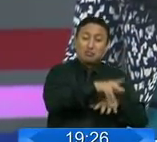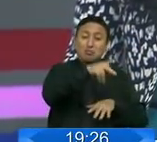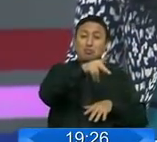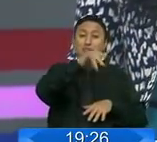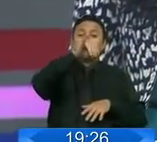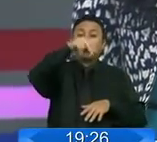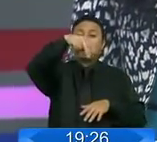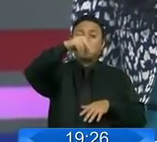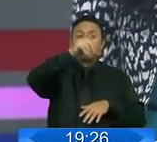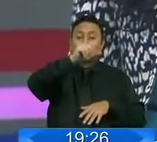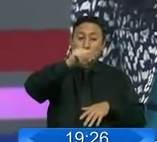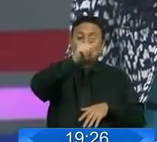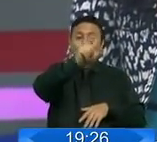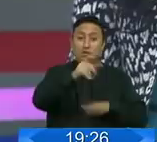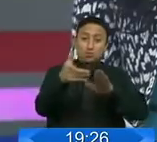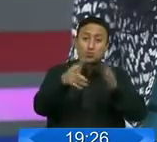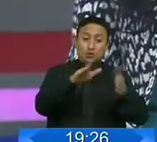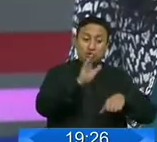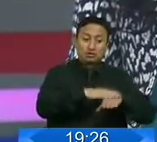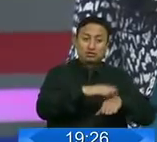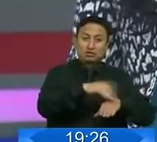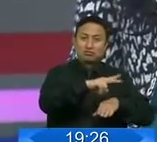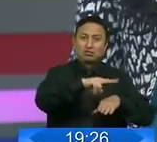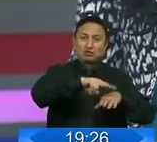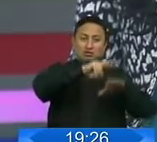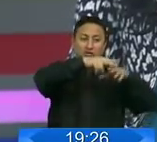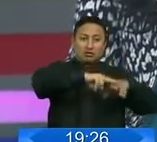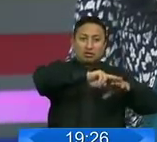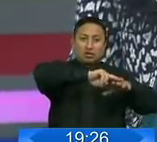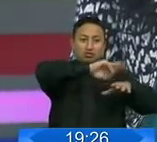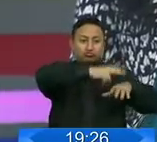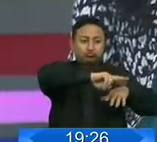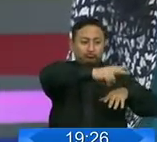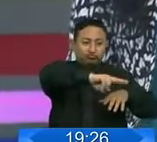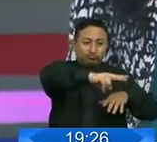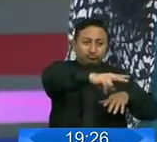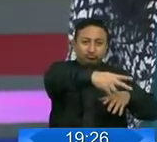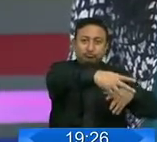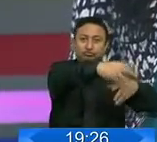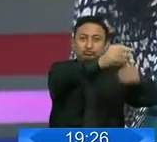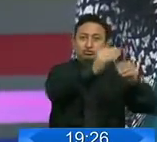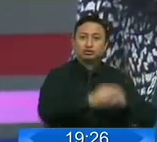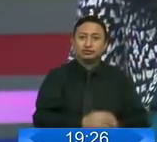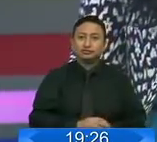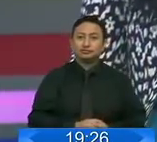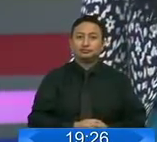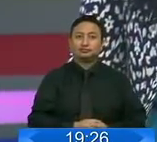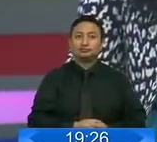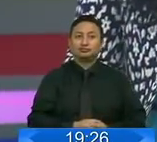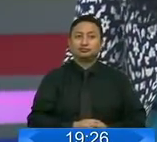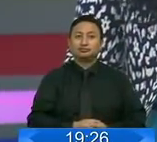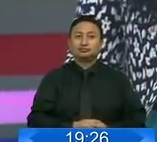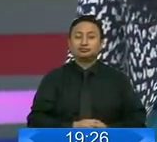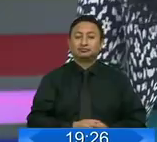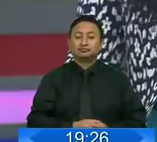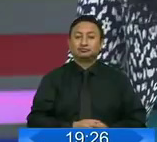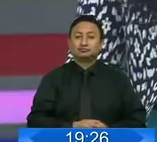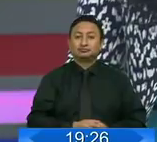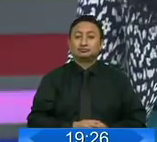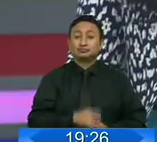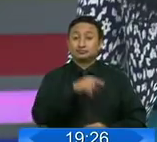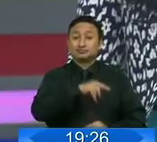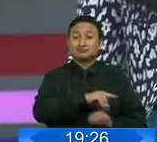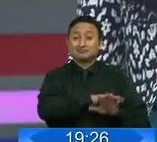una persona murió tras ser arrastrada por las correntosas aguas junto a una palizada. Además, este río